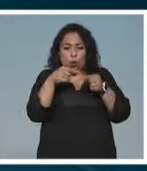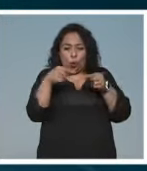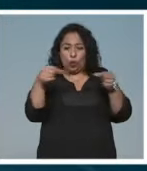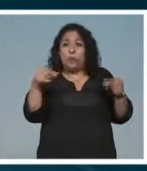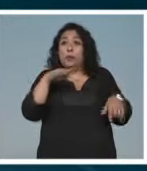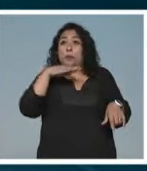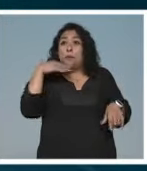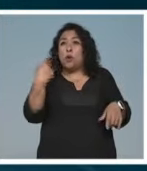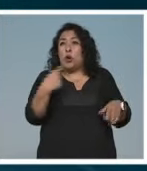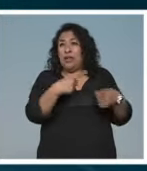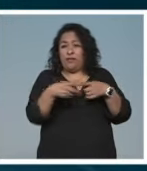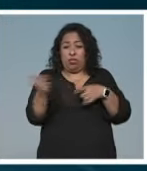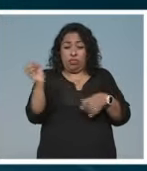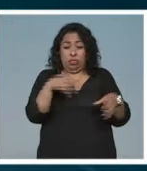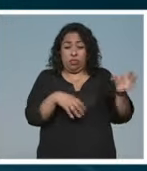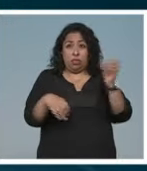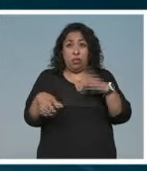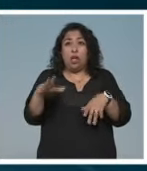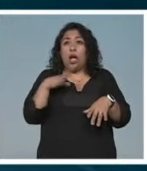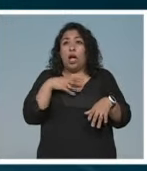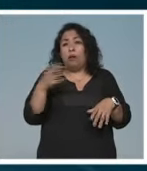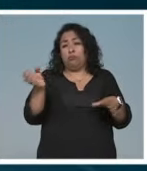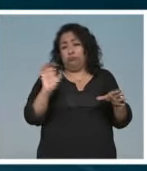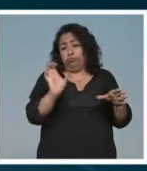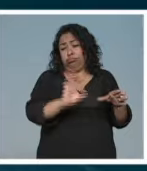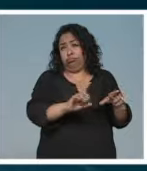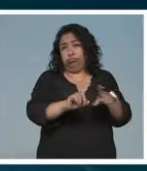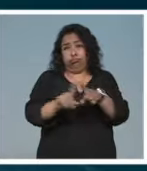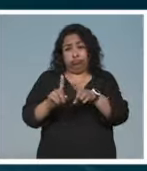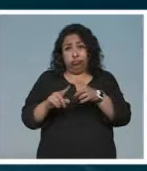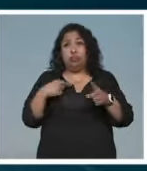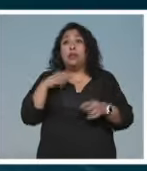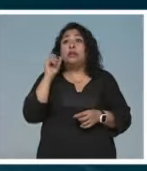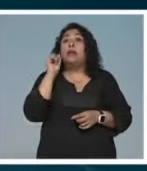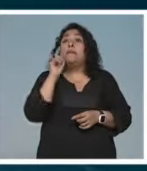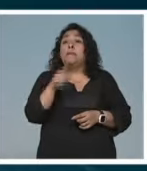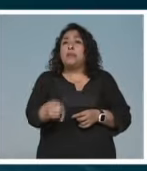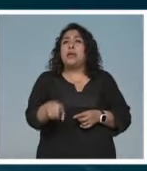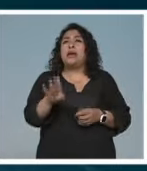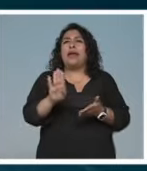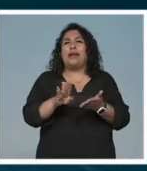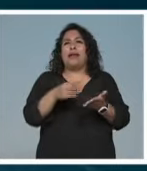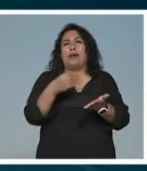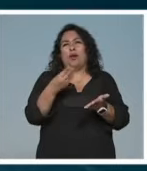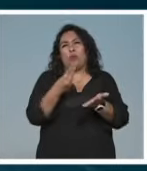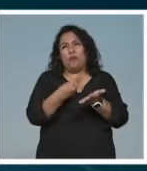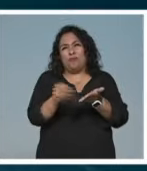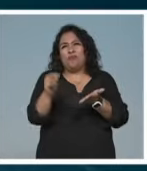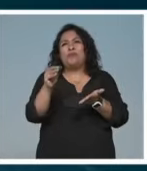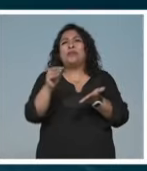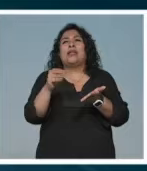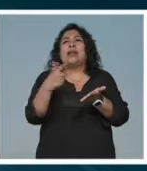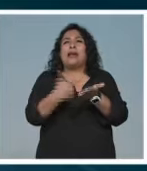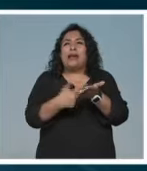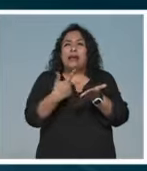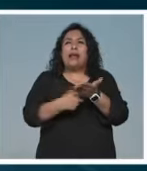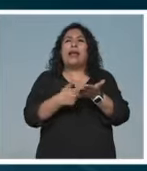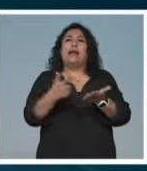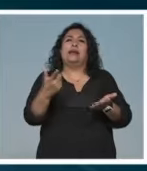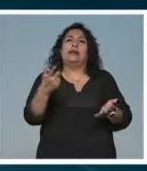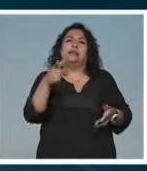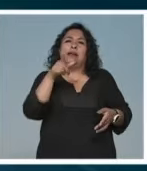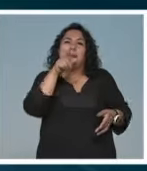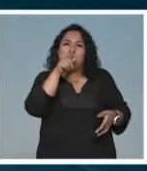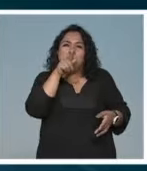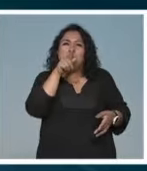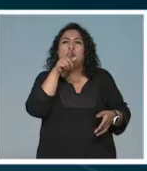moles hechos de varios chiles reciben infinidad de especias y además manteca, puerco, gallina o pollo. Nacen los